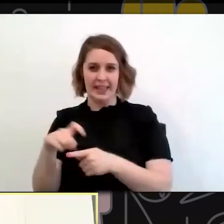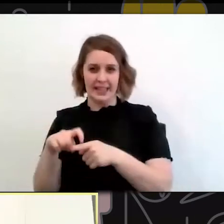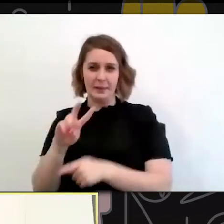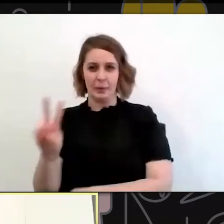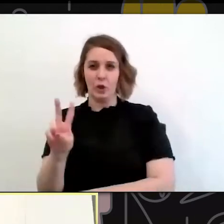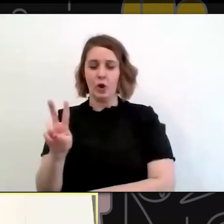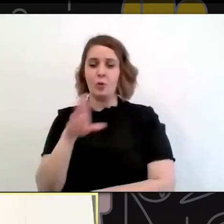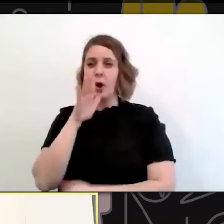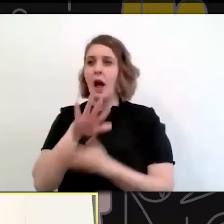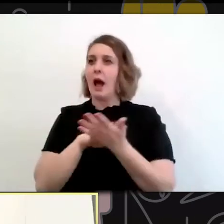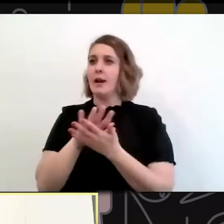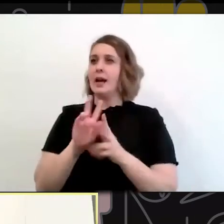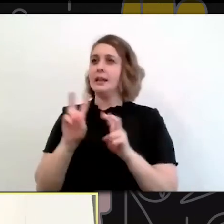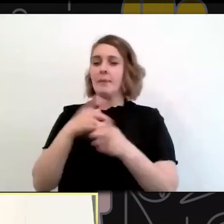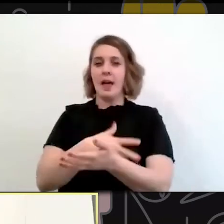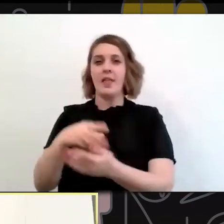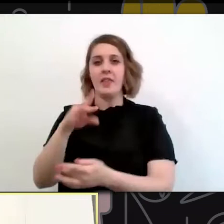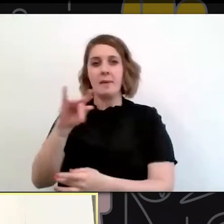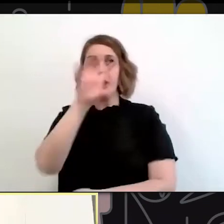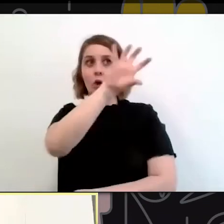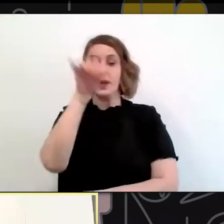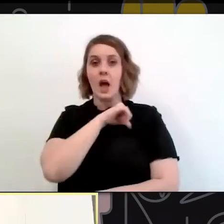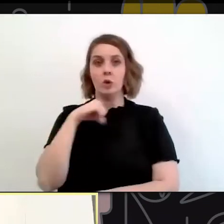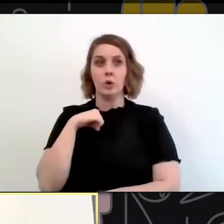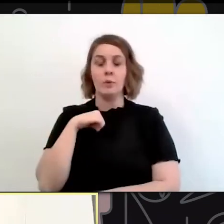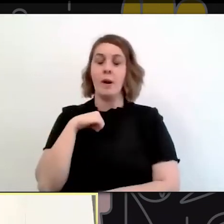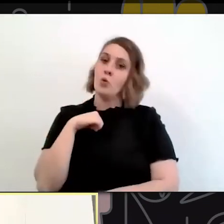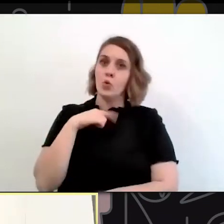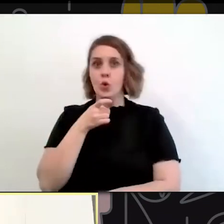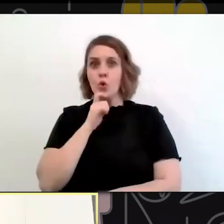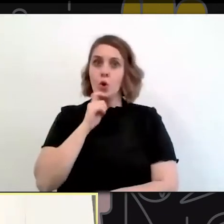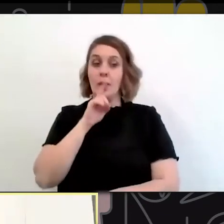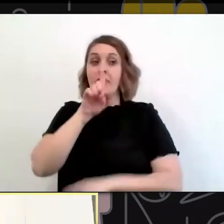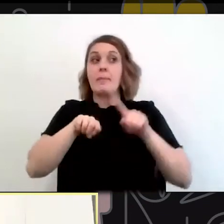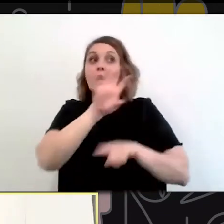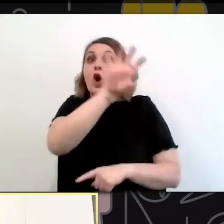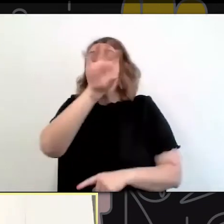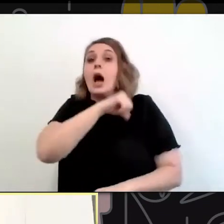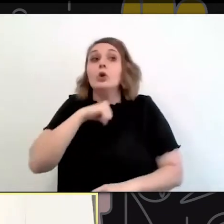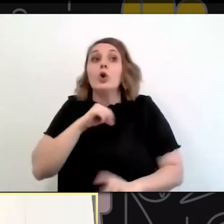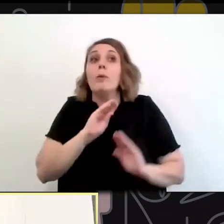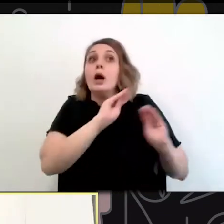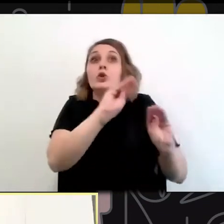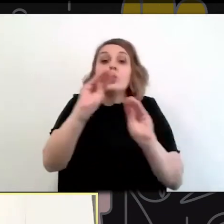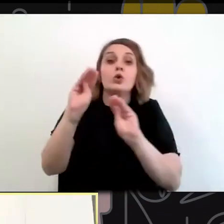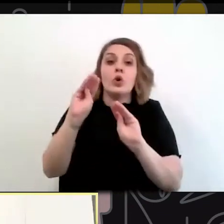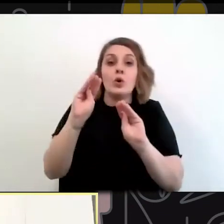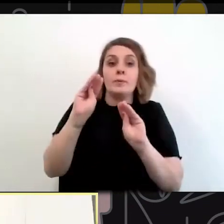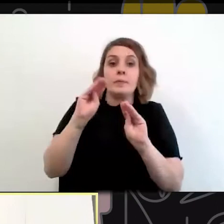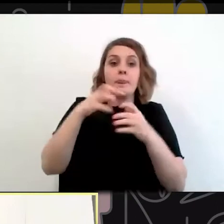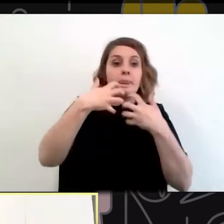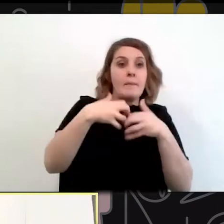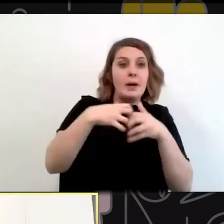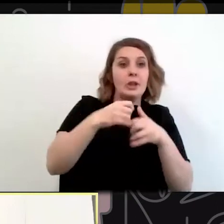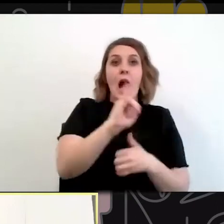en cuanto a diabetes y comunidades autónomas, eso es muy complicado. Depende de la comunidad autónoma que tengas, dispones de unos dispositivos